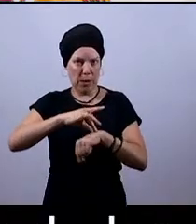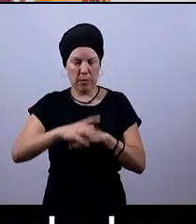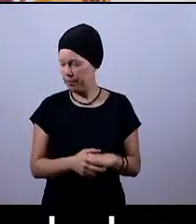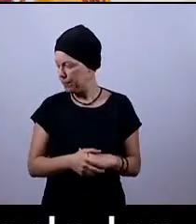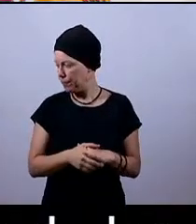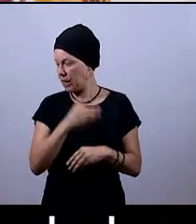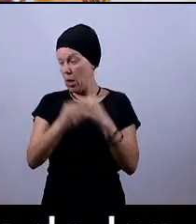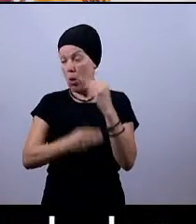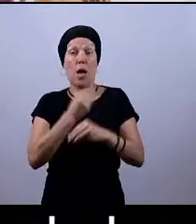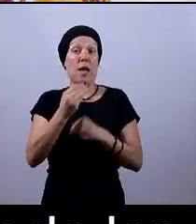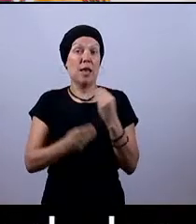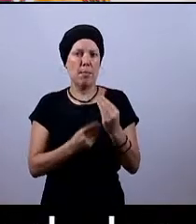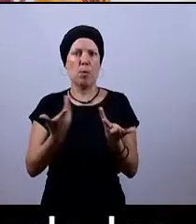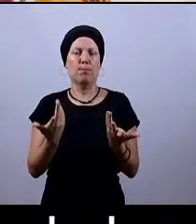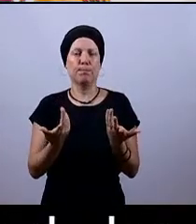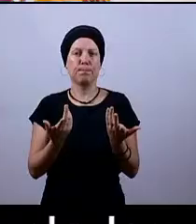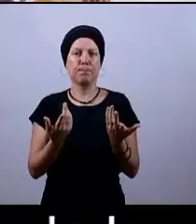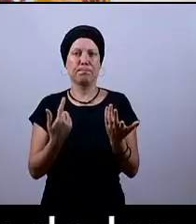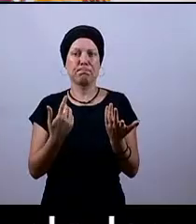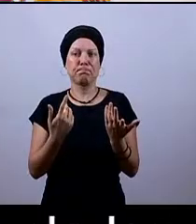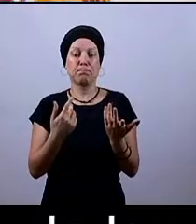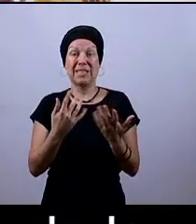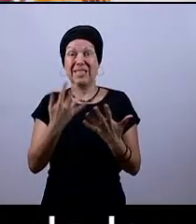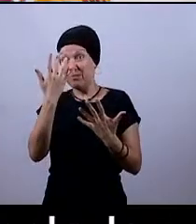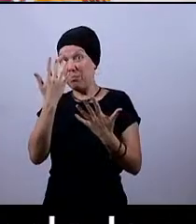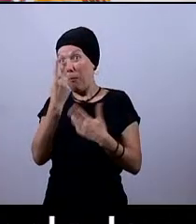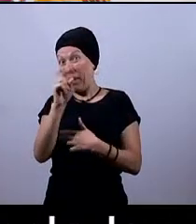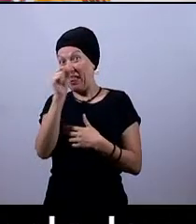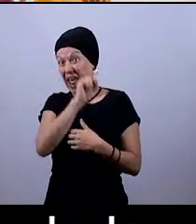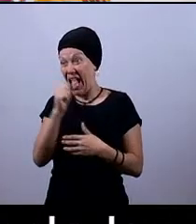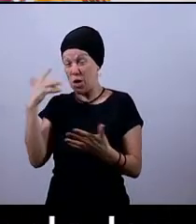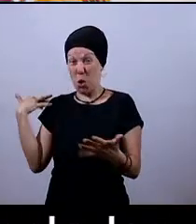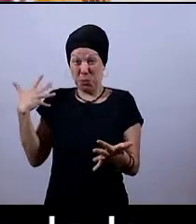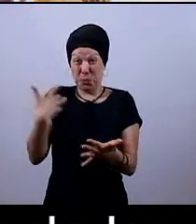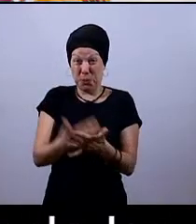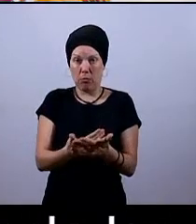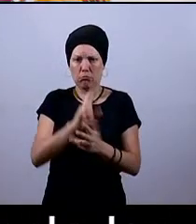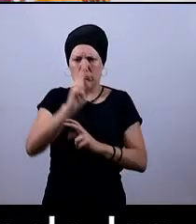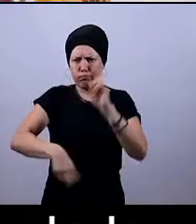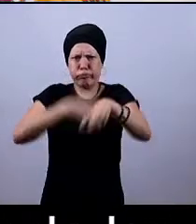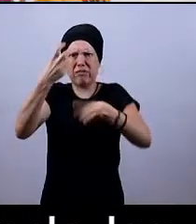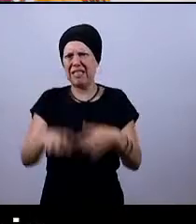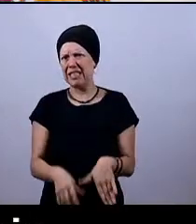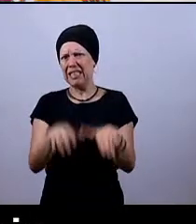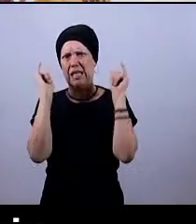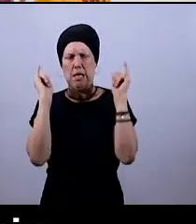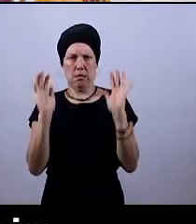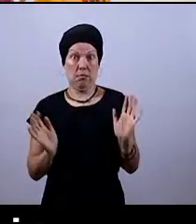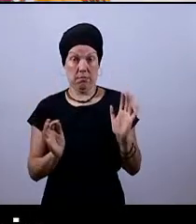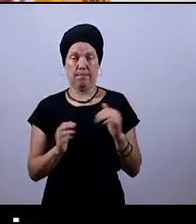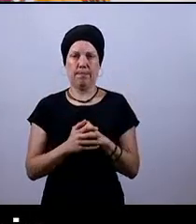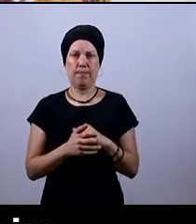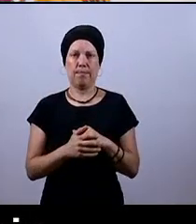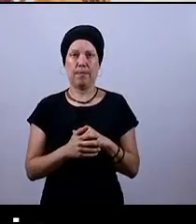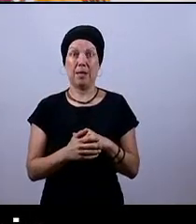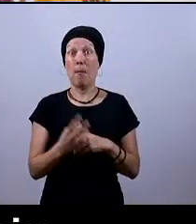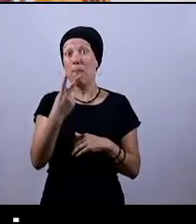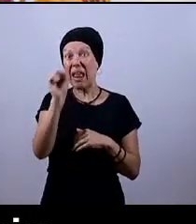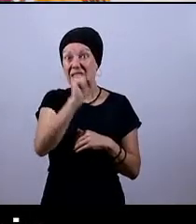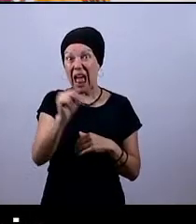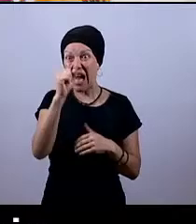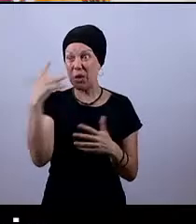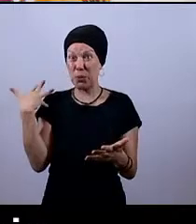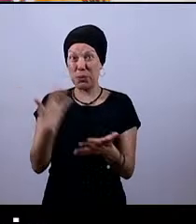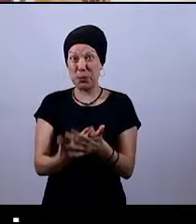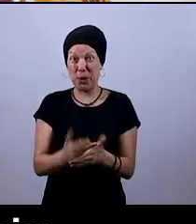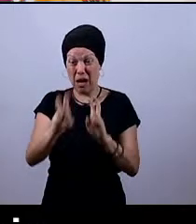lo hacemos tras más de 2 décadas sin ninguna renovación en esta magnitud. 2 décadas, 20 años